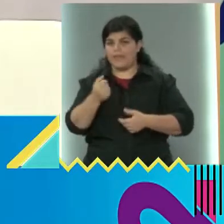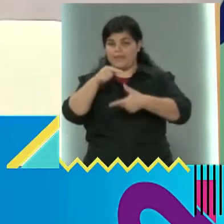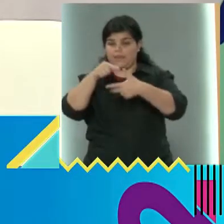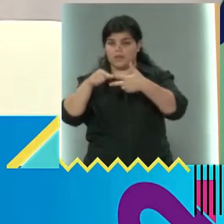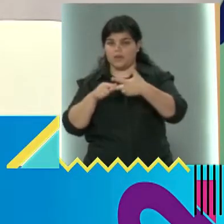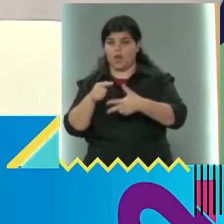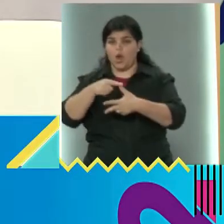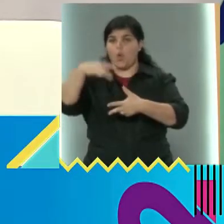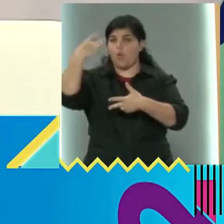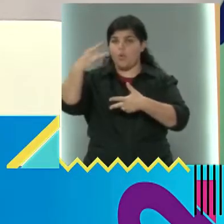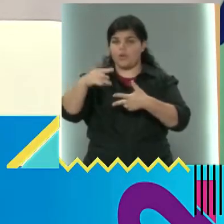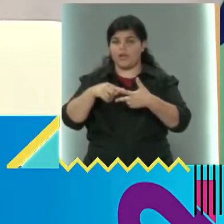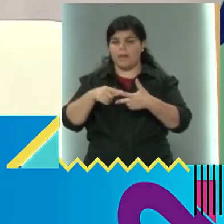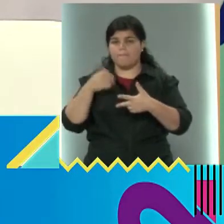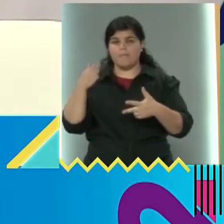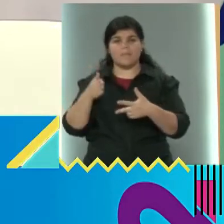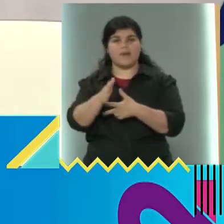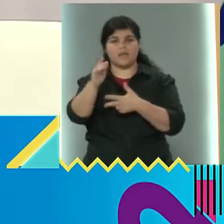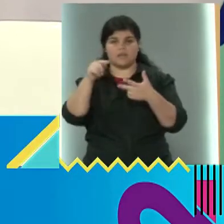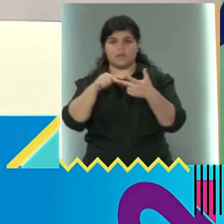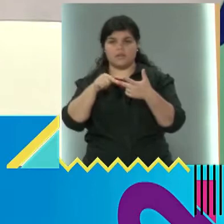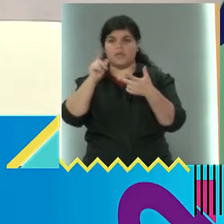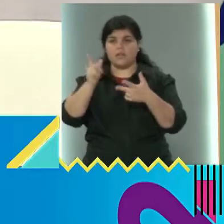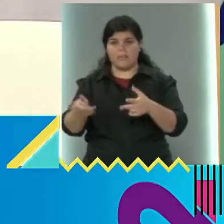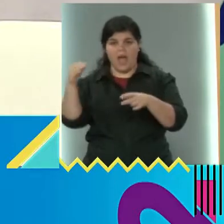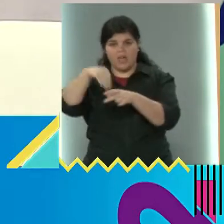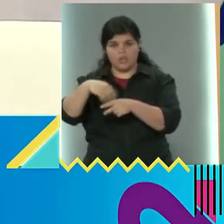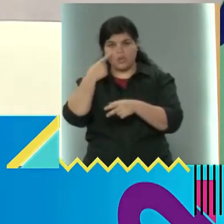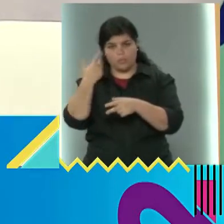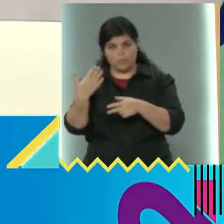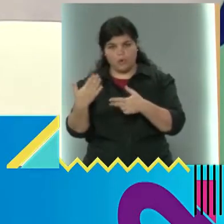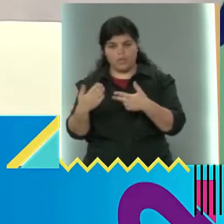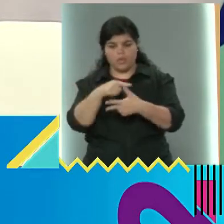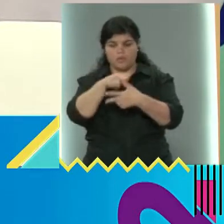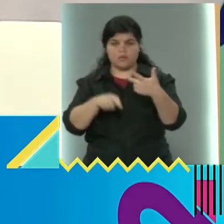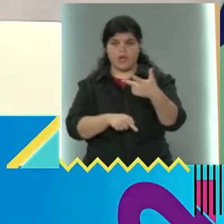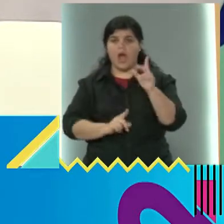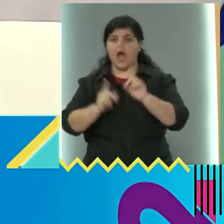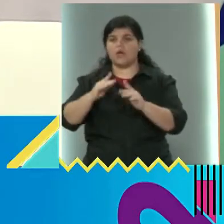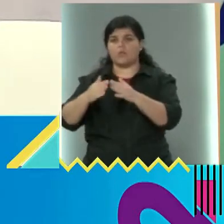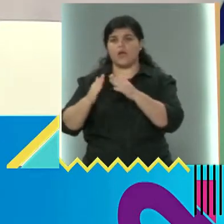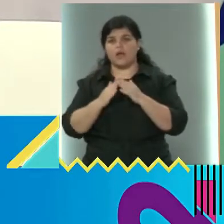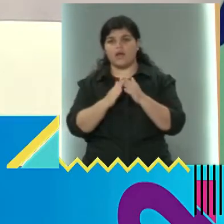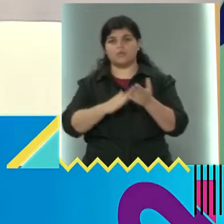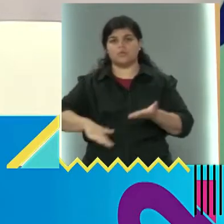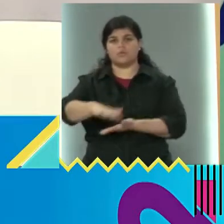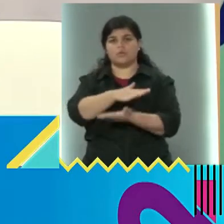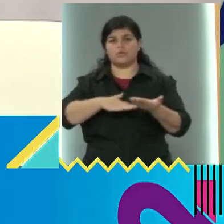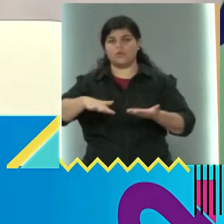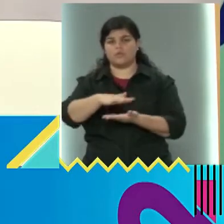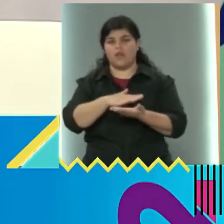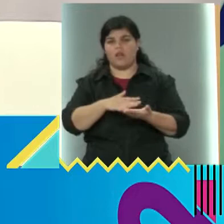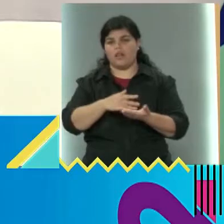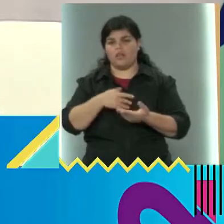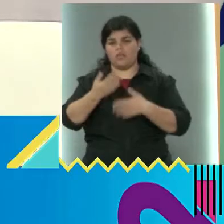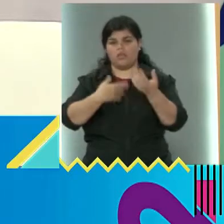única, permanente y de uso habitacional. Hay mucha vivienda social que se desvirtúa en el tiempo, créditos mal